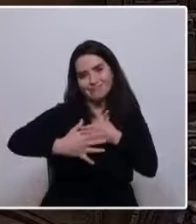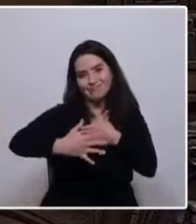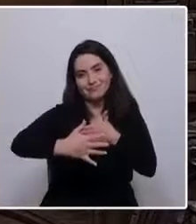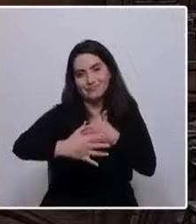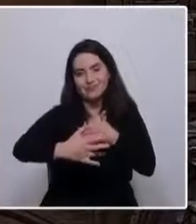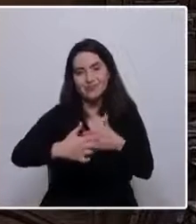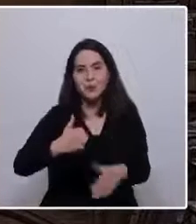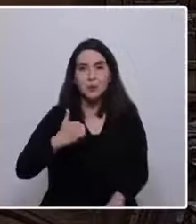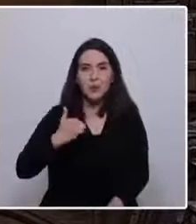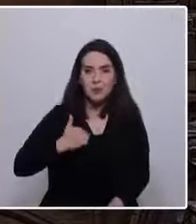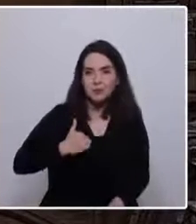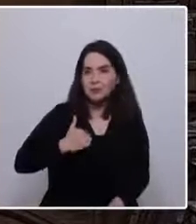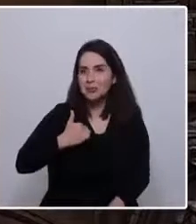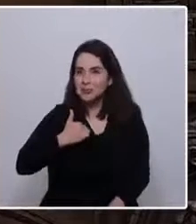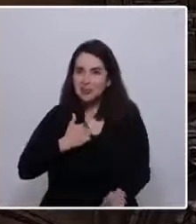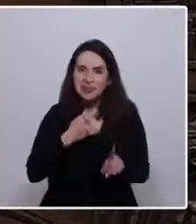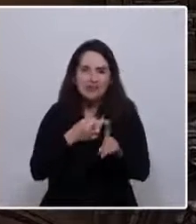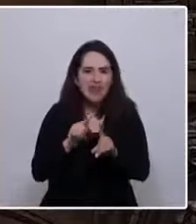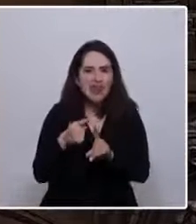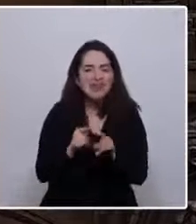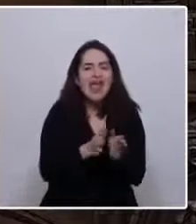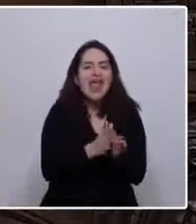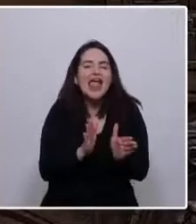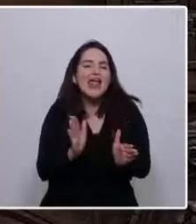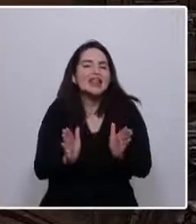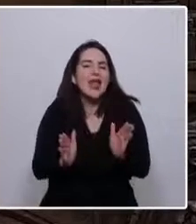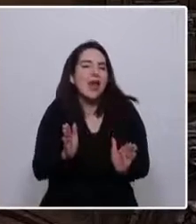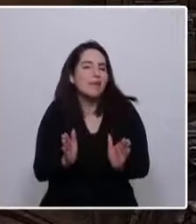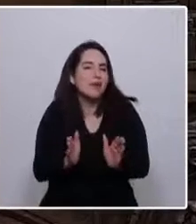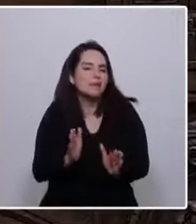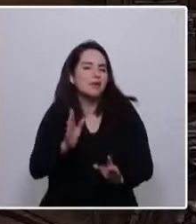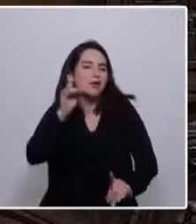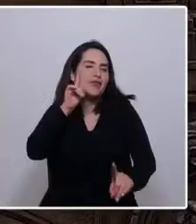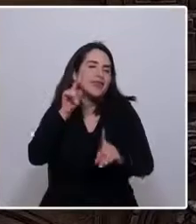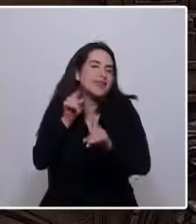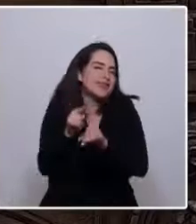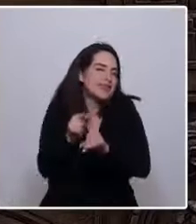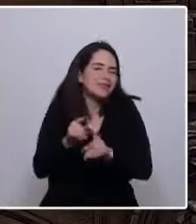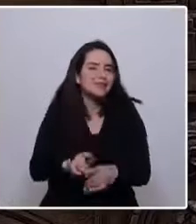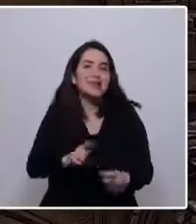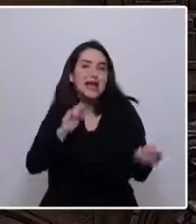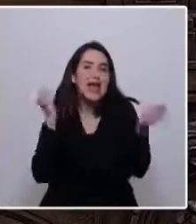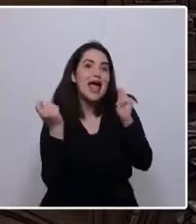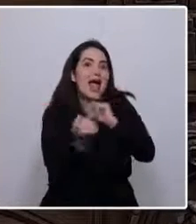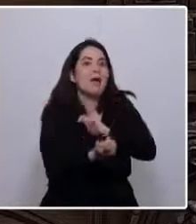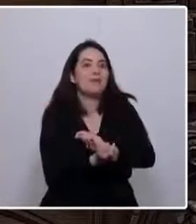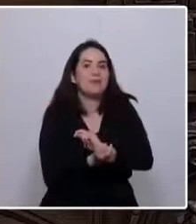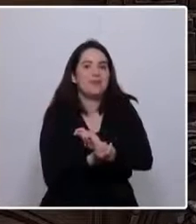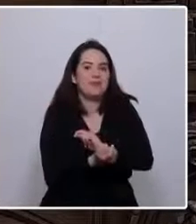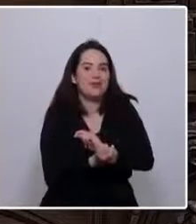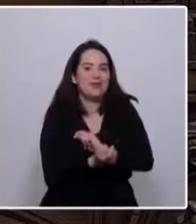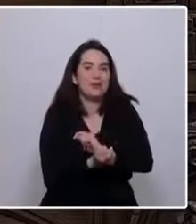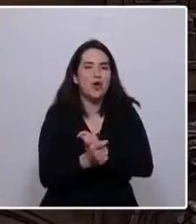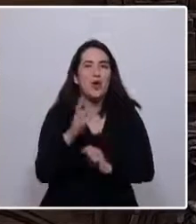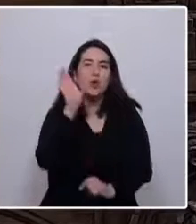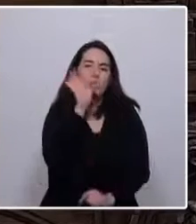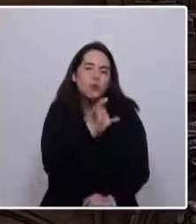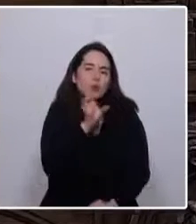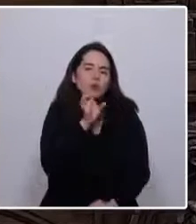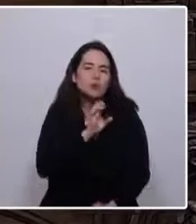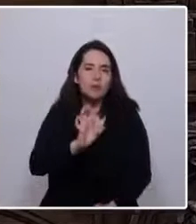diferentes etapas destinaciones tras gordos cursos de perfeccionamiento y